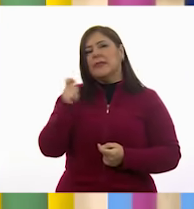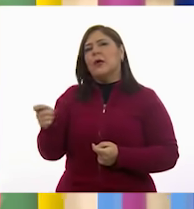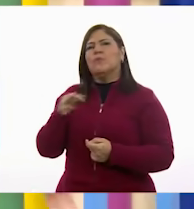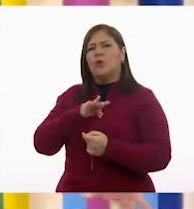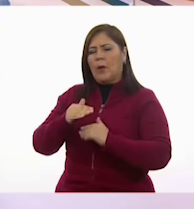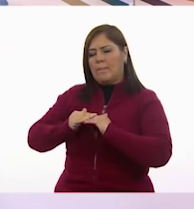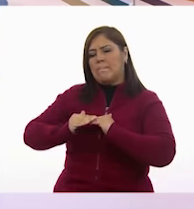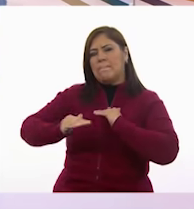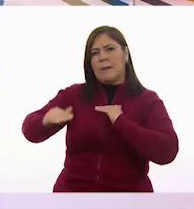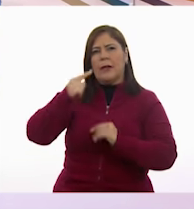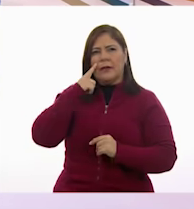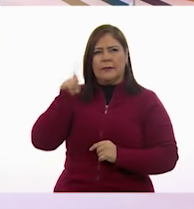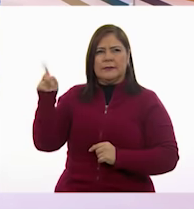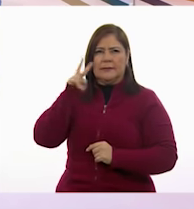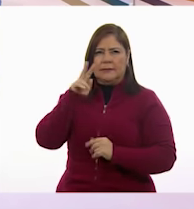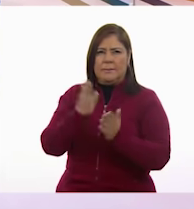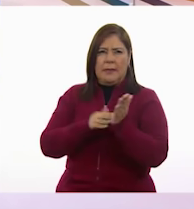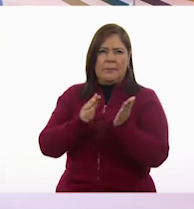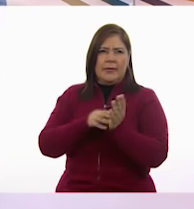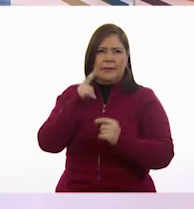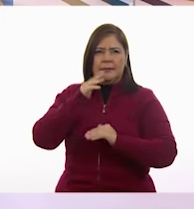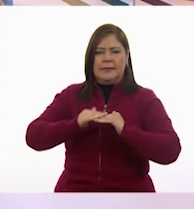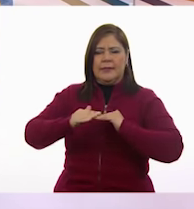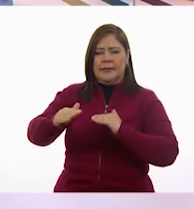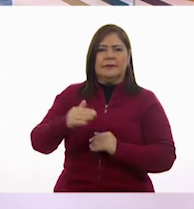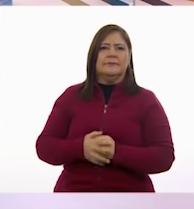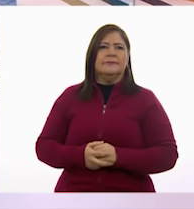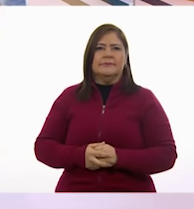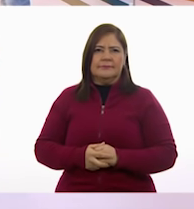lienzo? Sí. Ok.